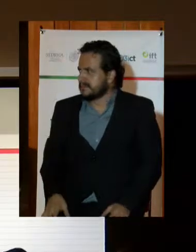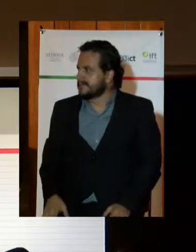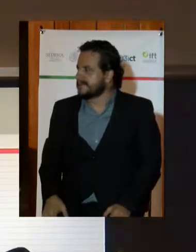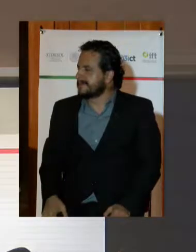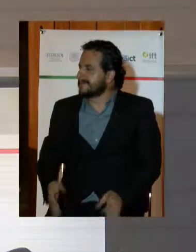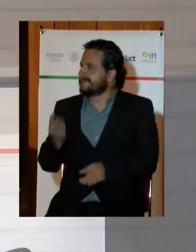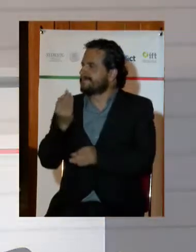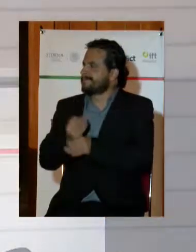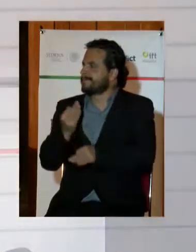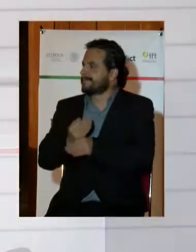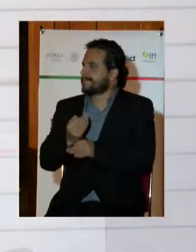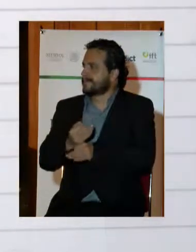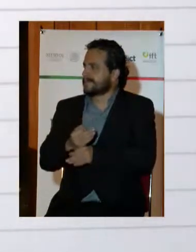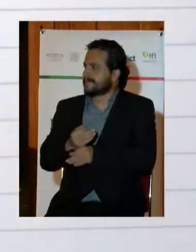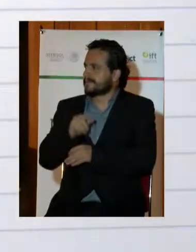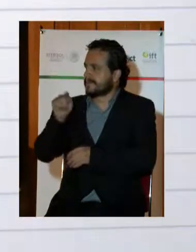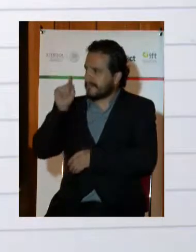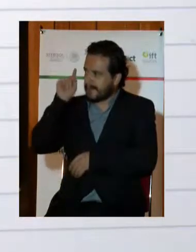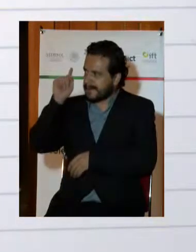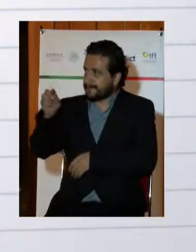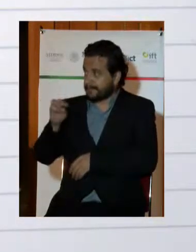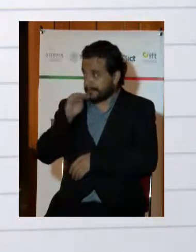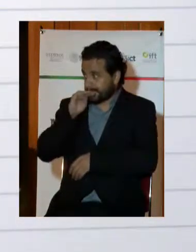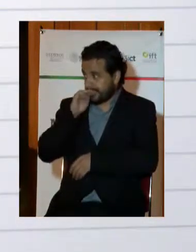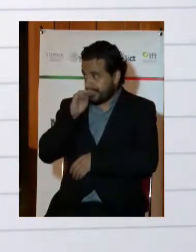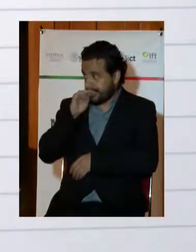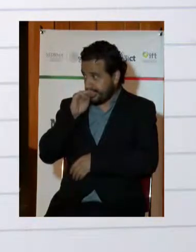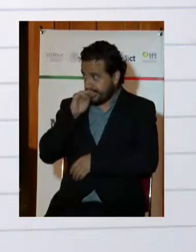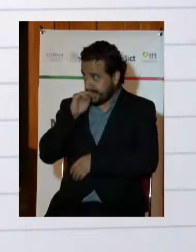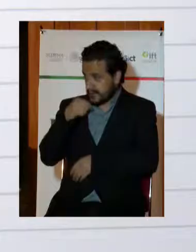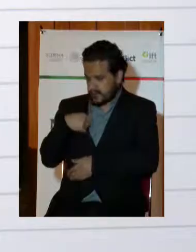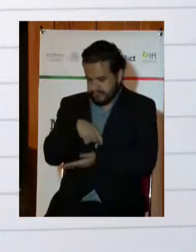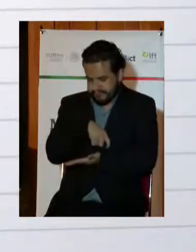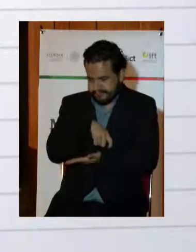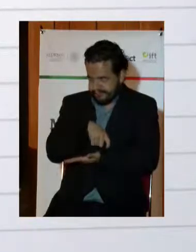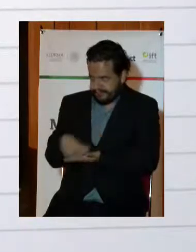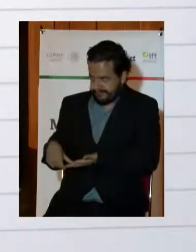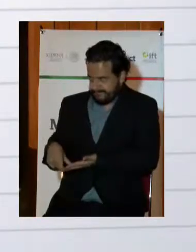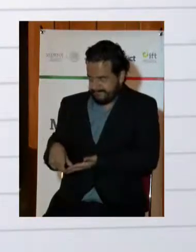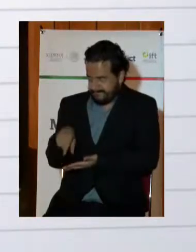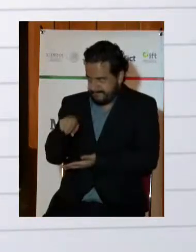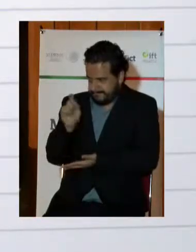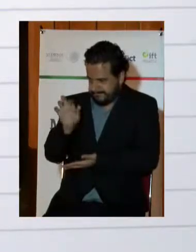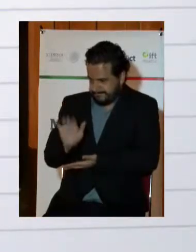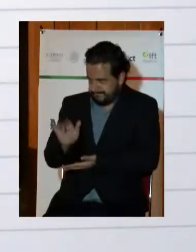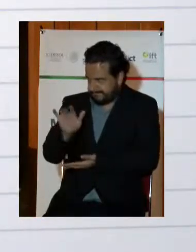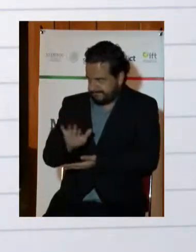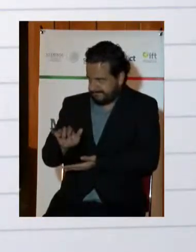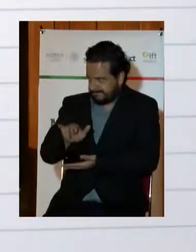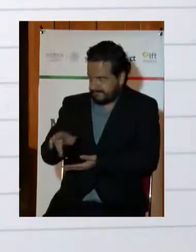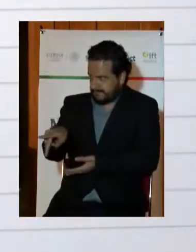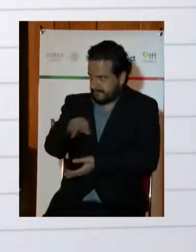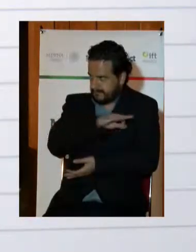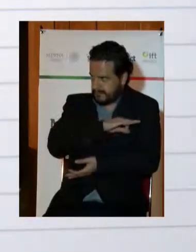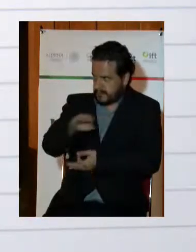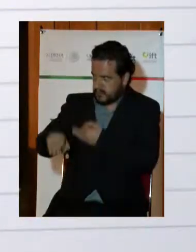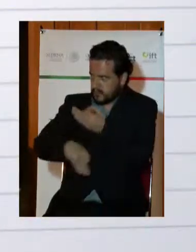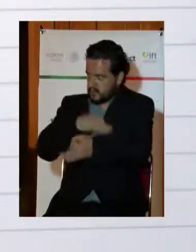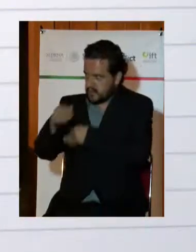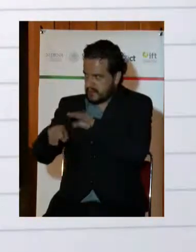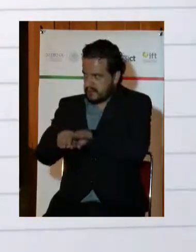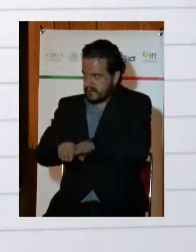porque tenemos un minuto para entenderlo. Entonces, eso no es accesible para nadie. Entonces, yo les decía a una tienda departamental